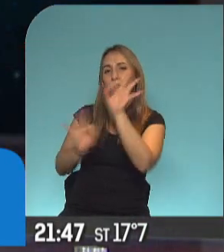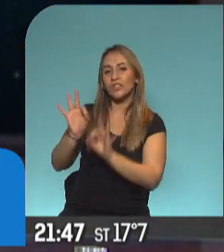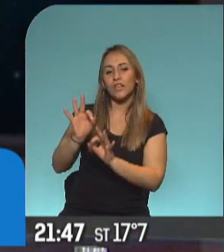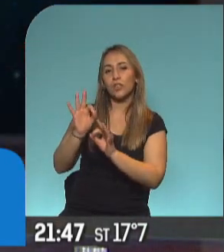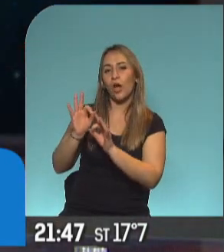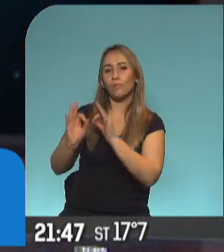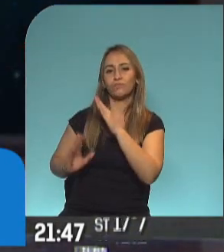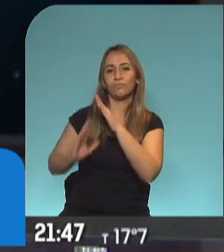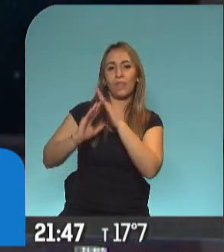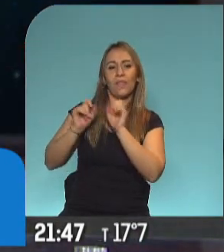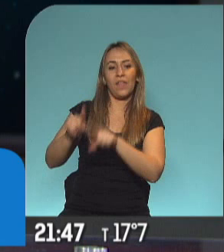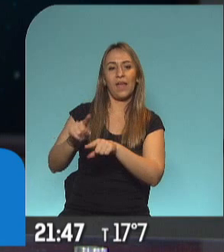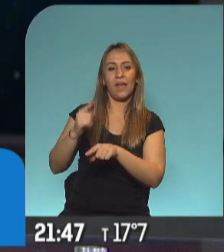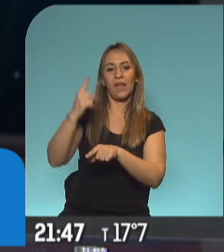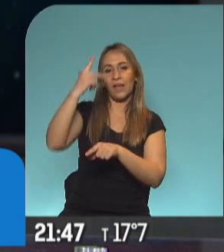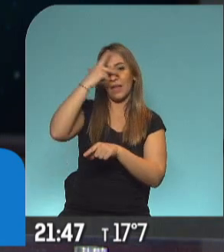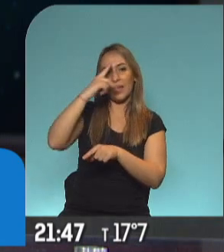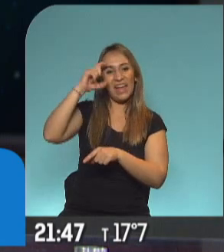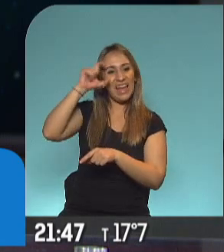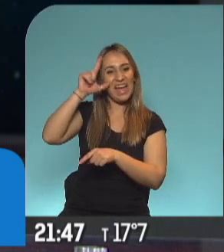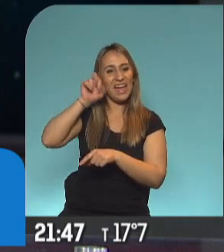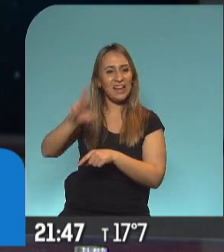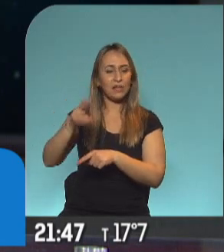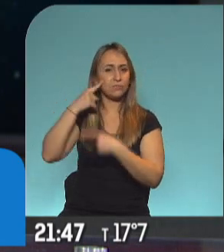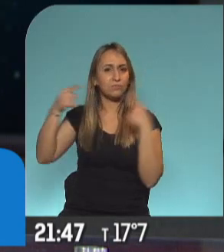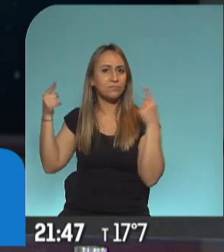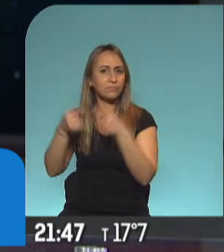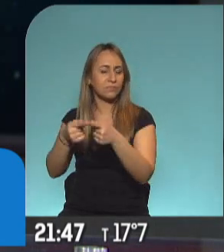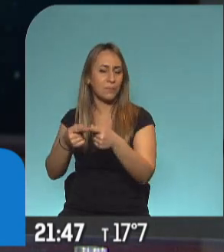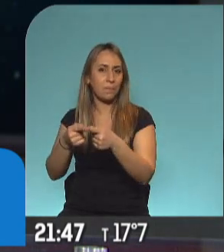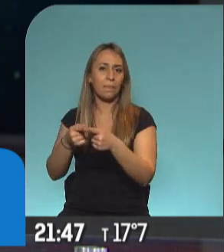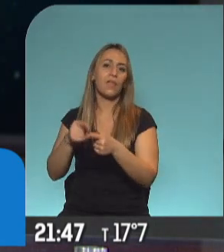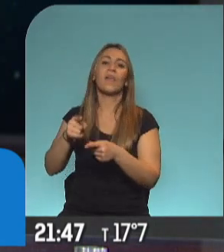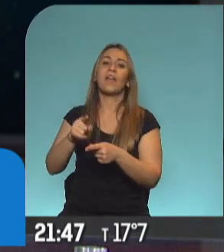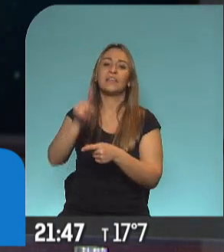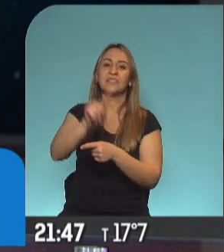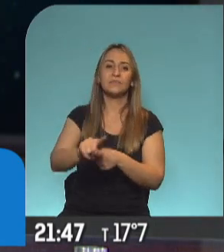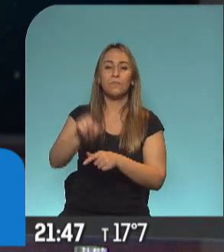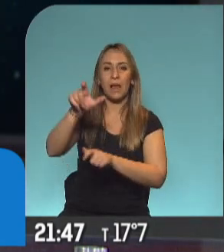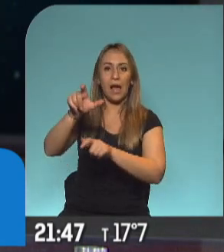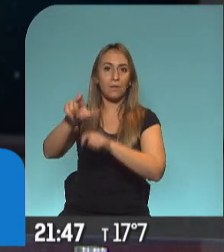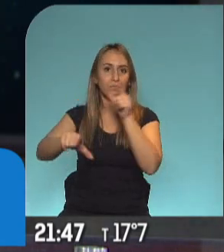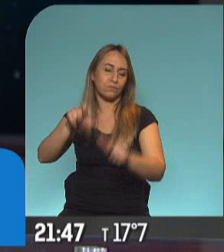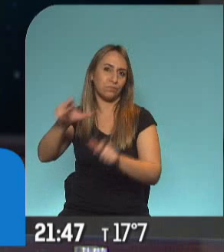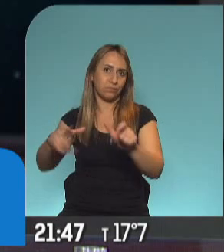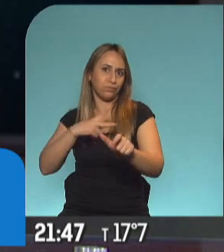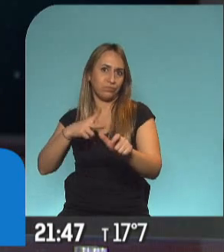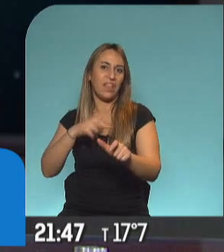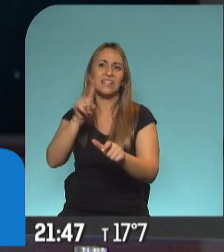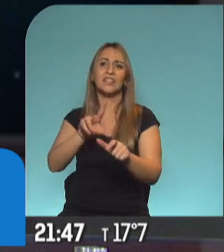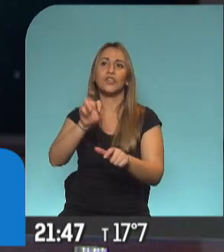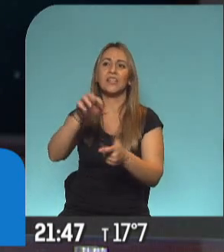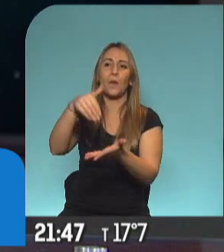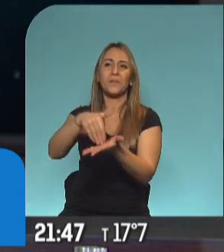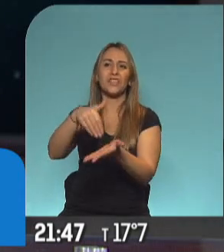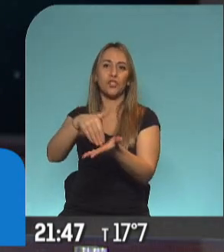había trascendido que la intención era gravar a patrimonios mayores de 130 millones de pesos y al final se fue al número